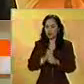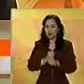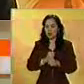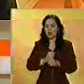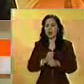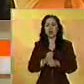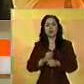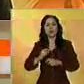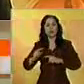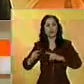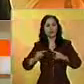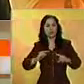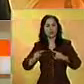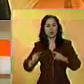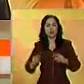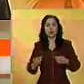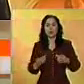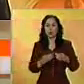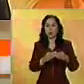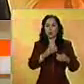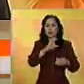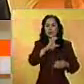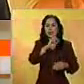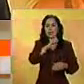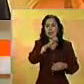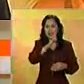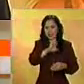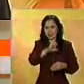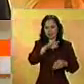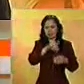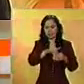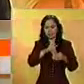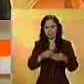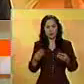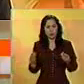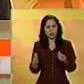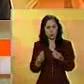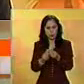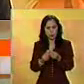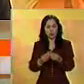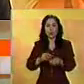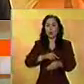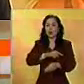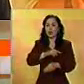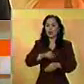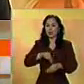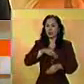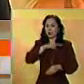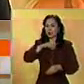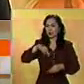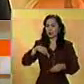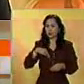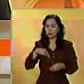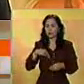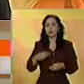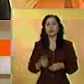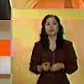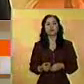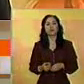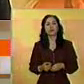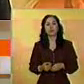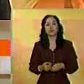trabajando coordinadamente con el Consejo Nacional Electoral para que los tiempos que nosotros vamos a